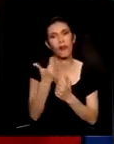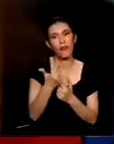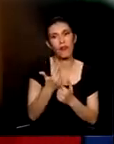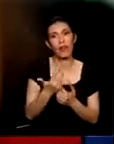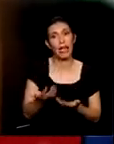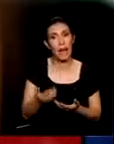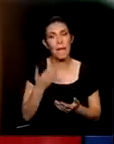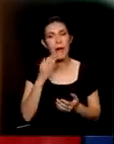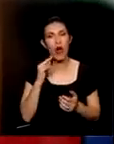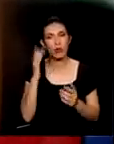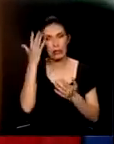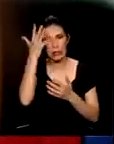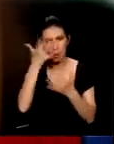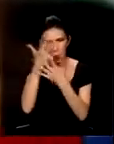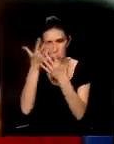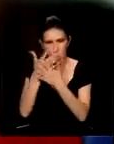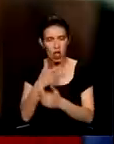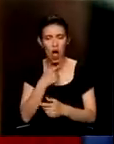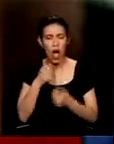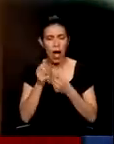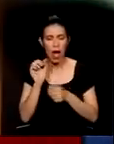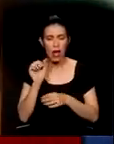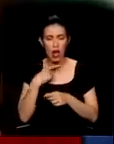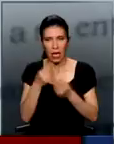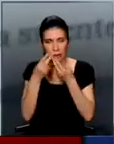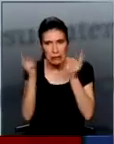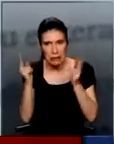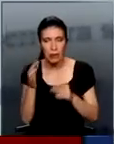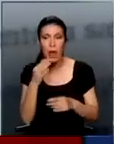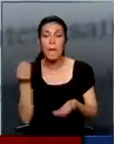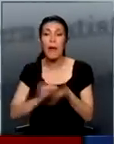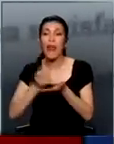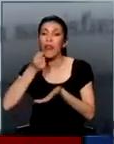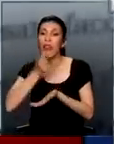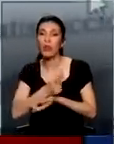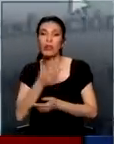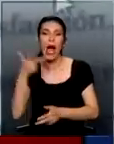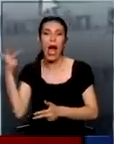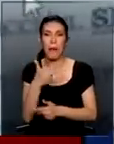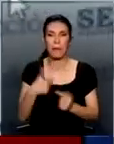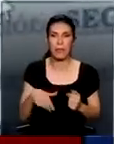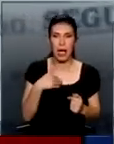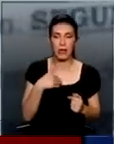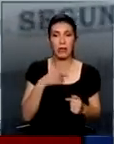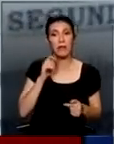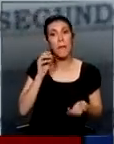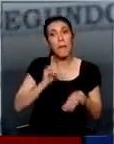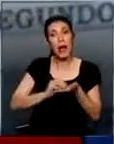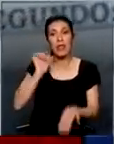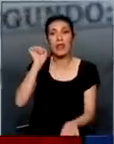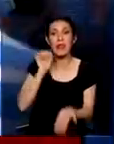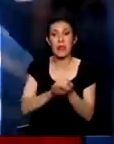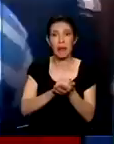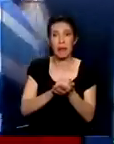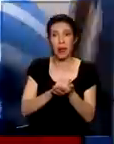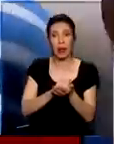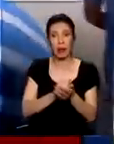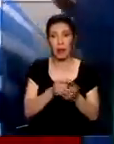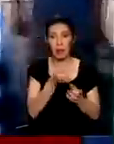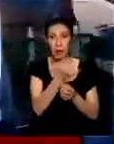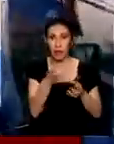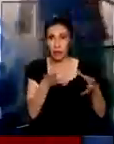entrevistas a rostro cubierto y realizaron una denuncia por amenazas, la que se suma a una demanda colectiva en contra de quien les habría ofrecido los